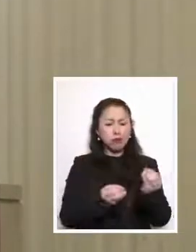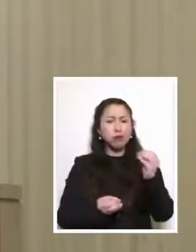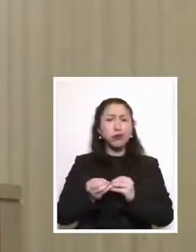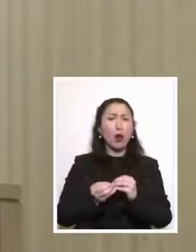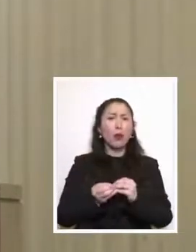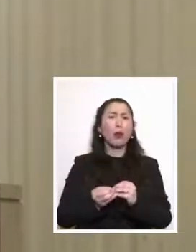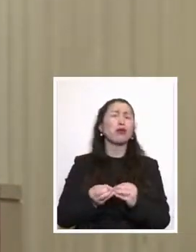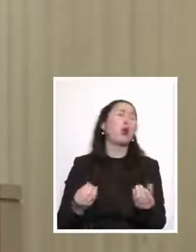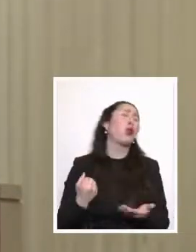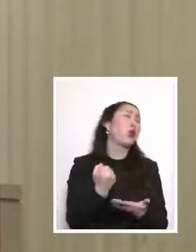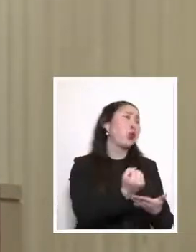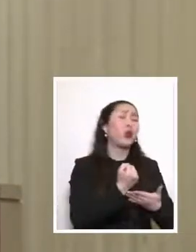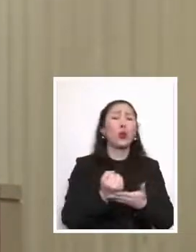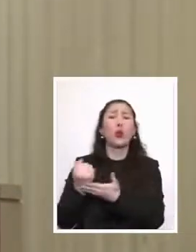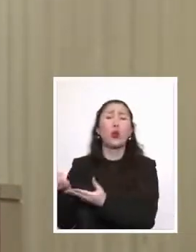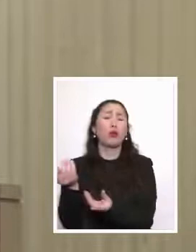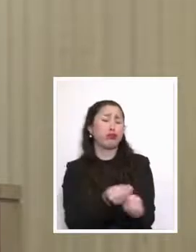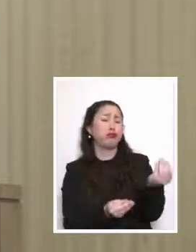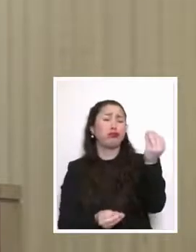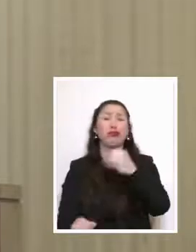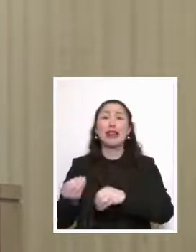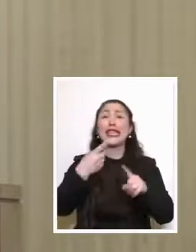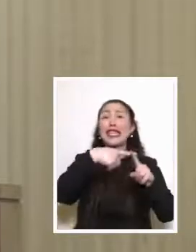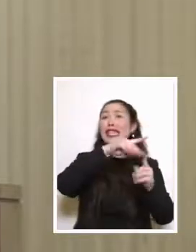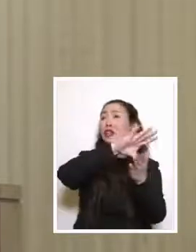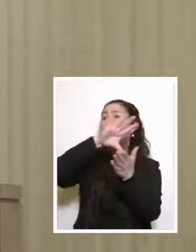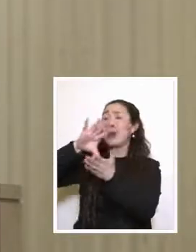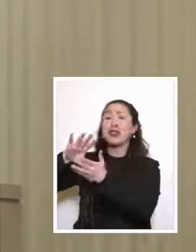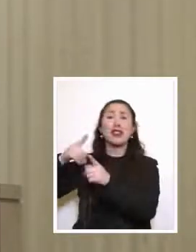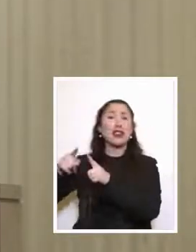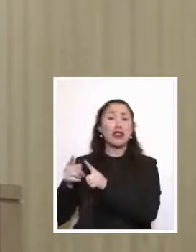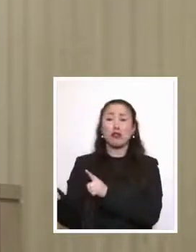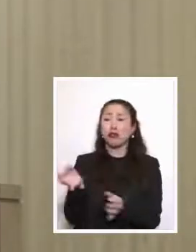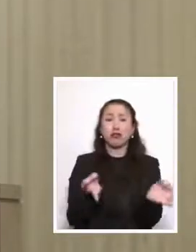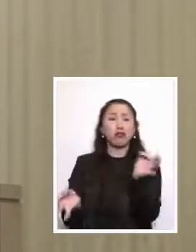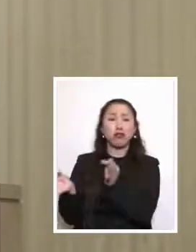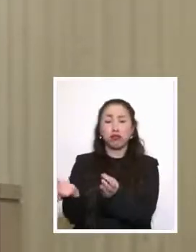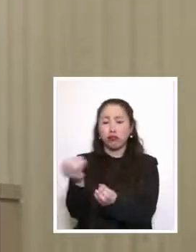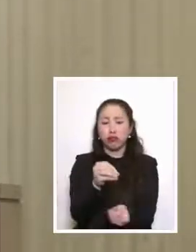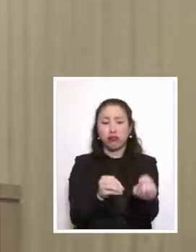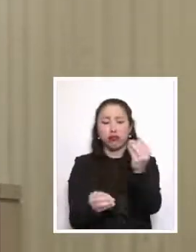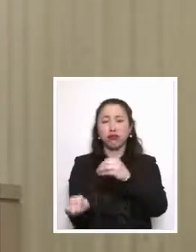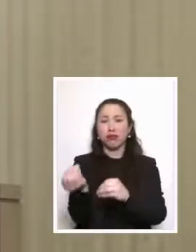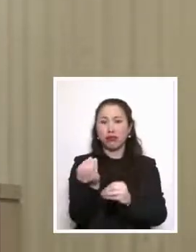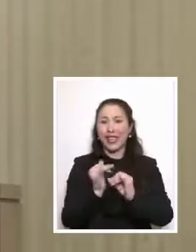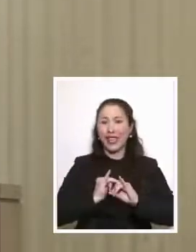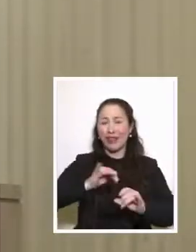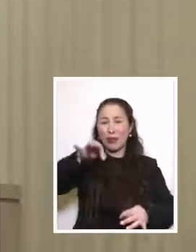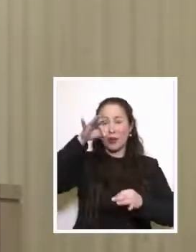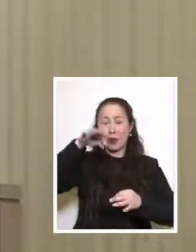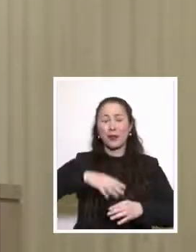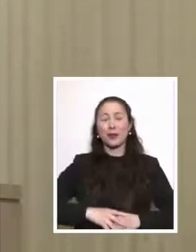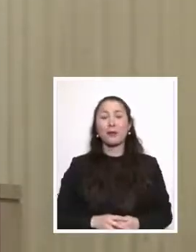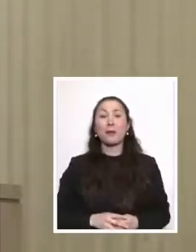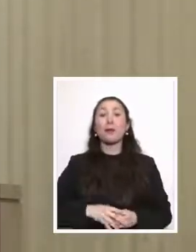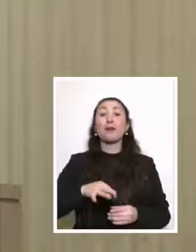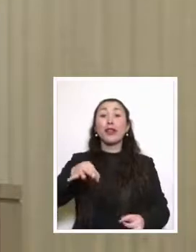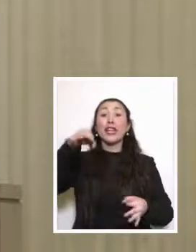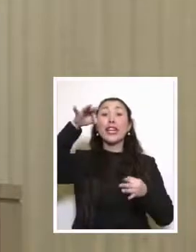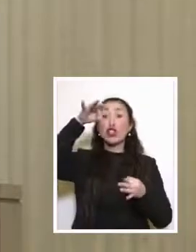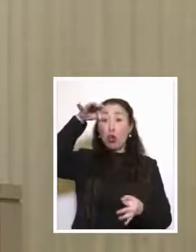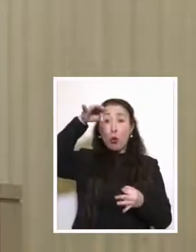de personas, ¿no?, engajadas, motivadas en ese discurso, en esta construcción. El documento es un